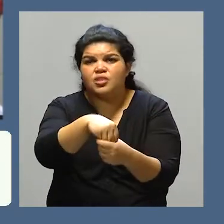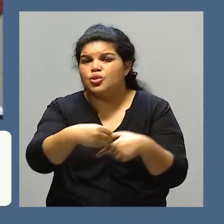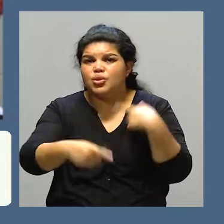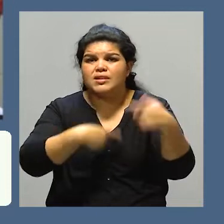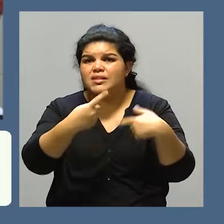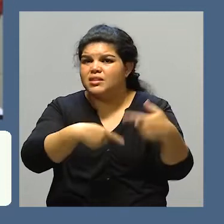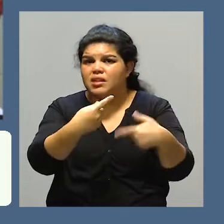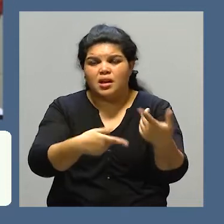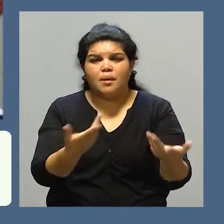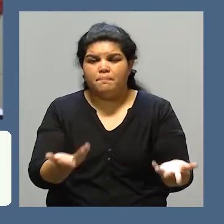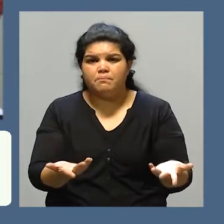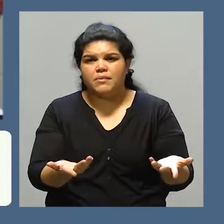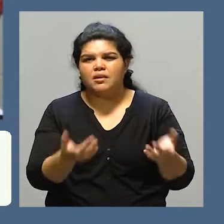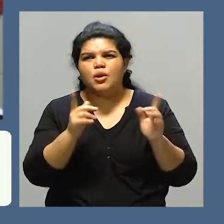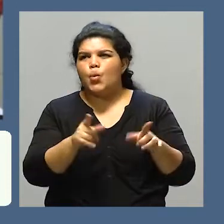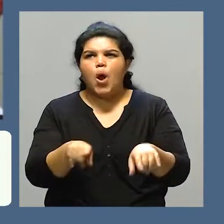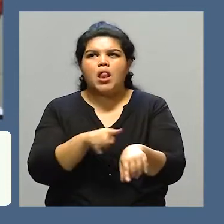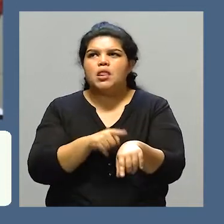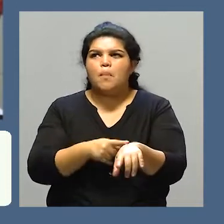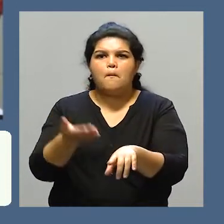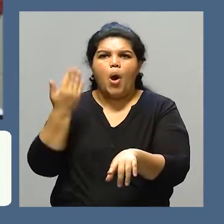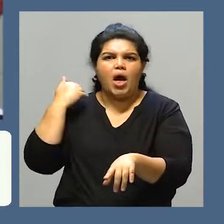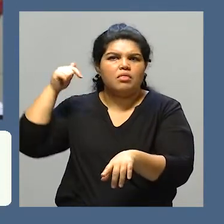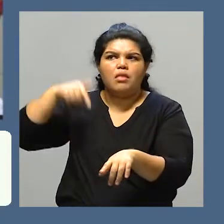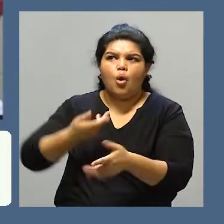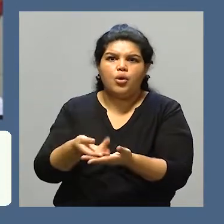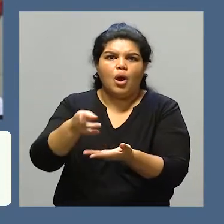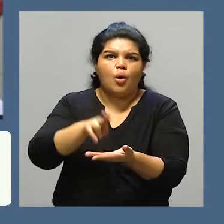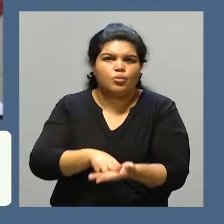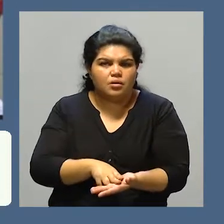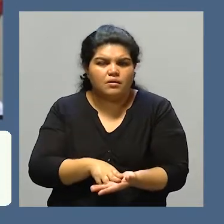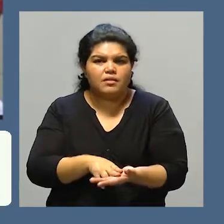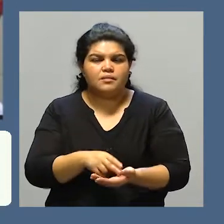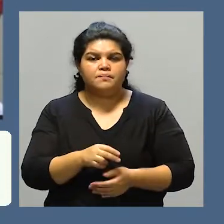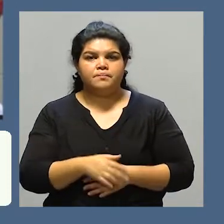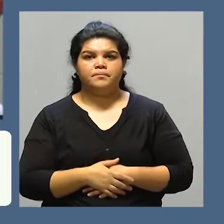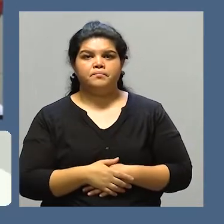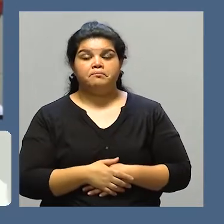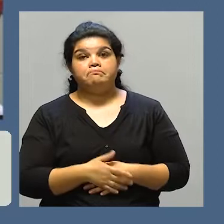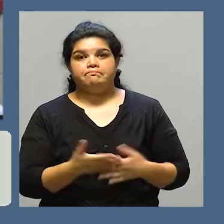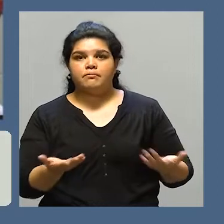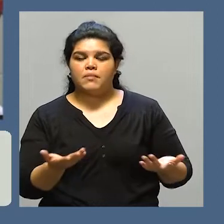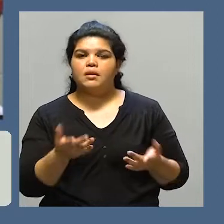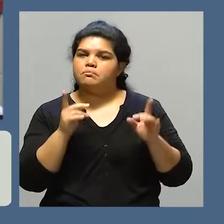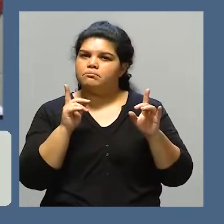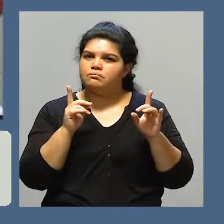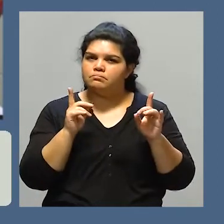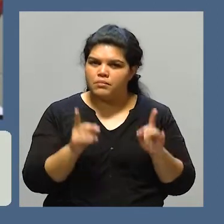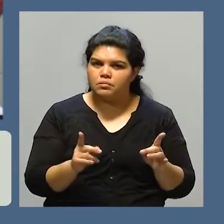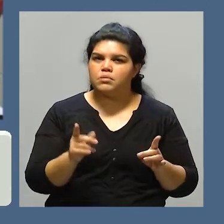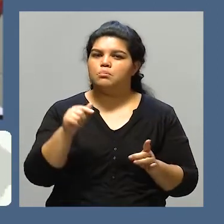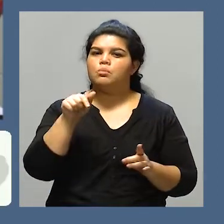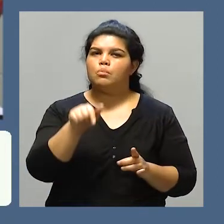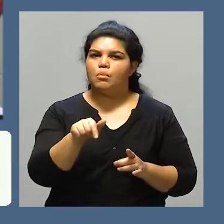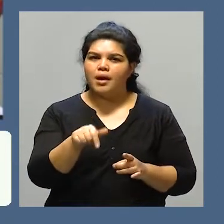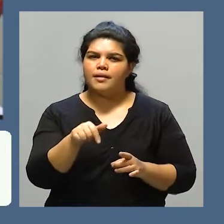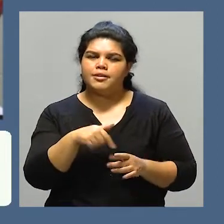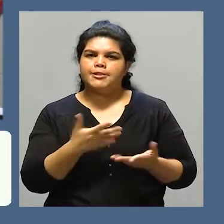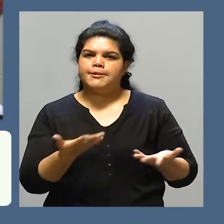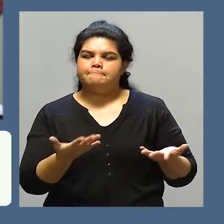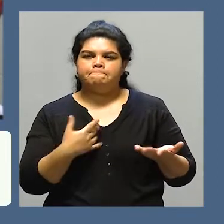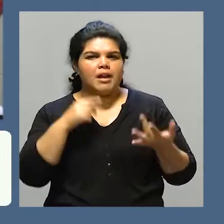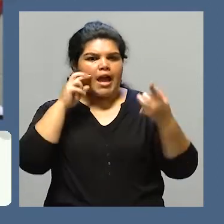altos. Y otro factor que ha salido muy costoso en términos de crítica al propio presidente es